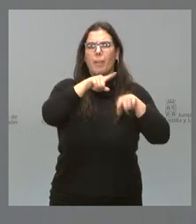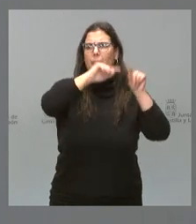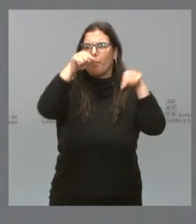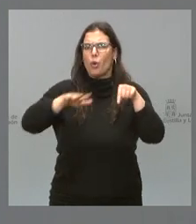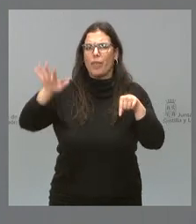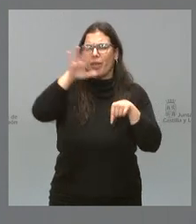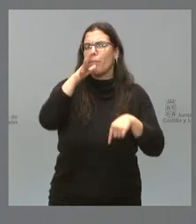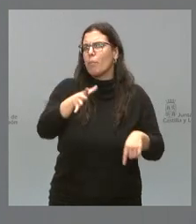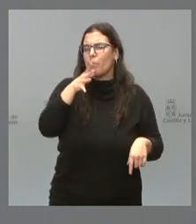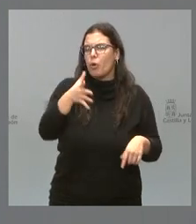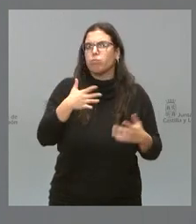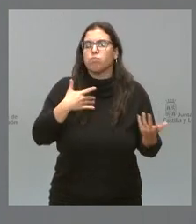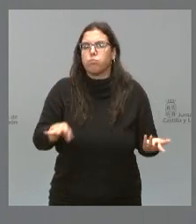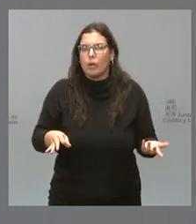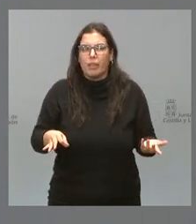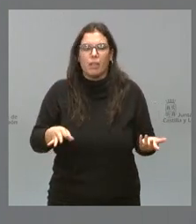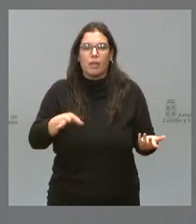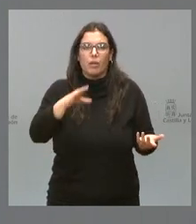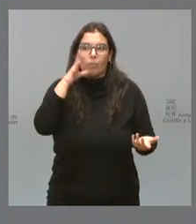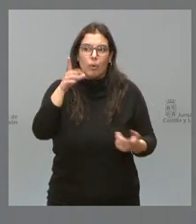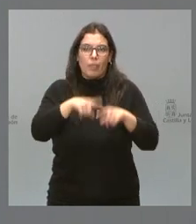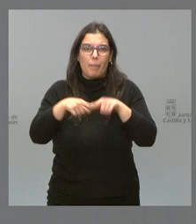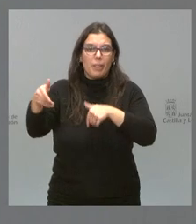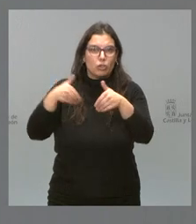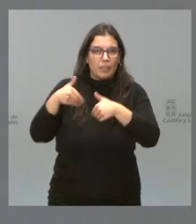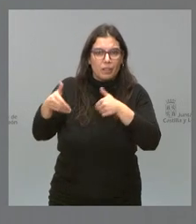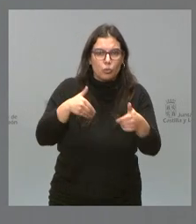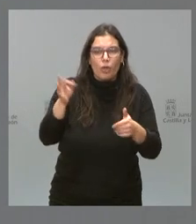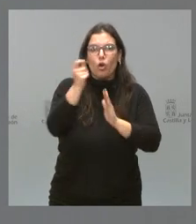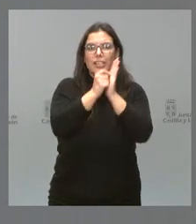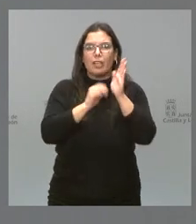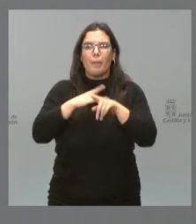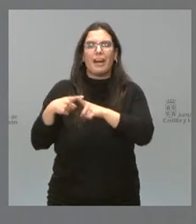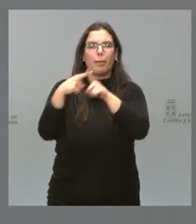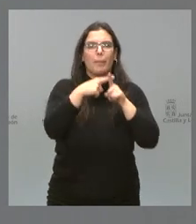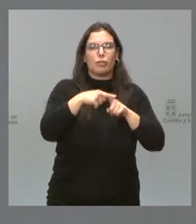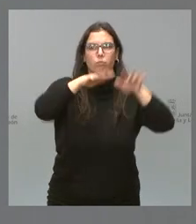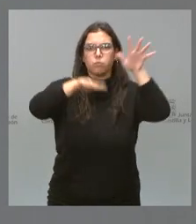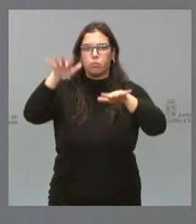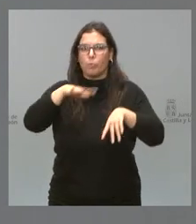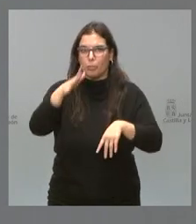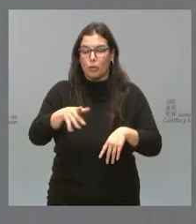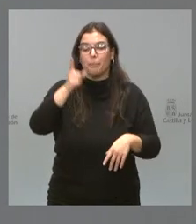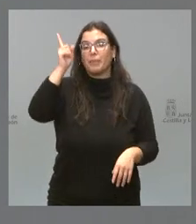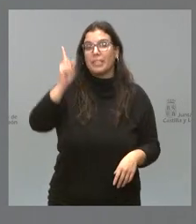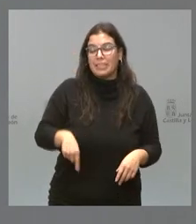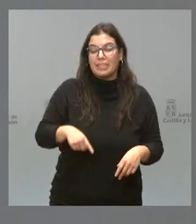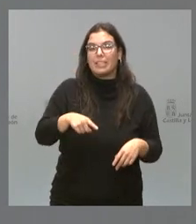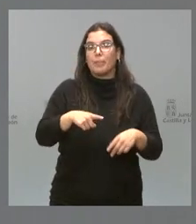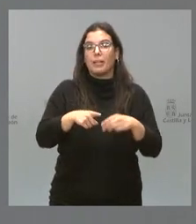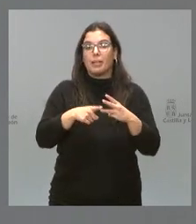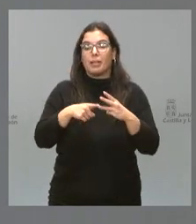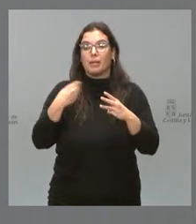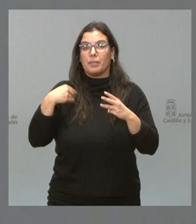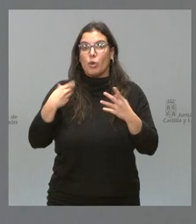por por las solicitudes o qué criterios ha seguido y qué plazos tiene lo de la oferta de